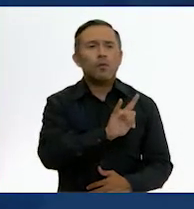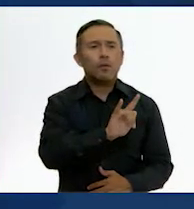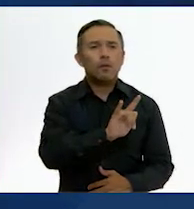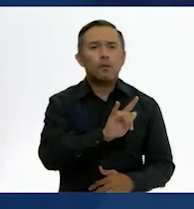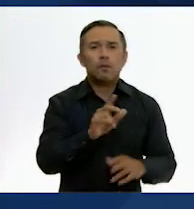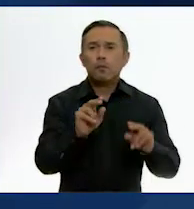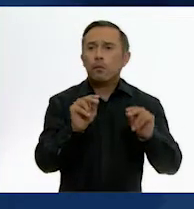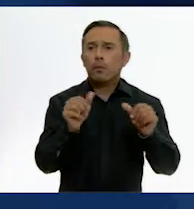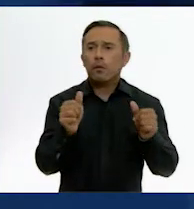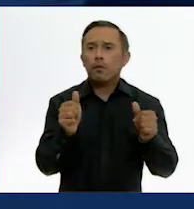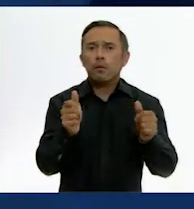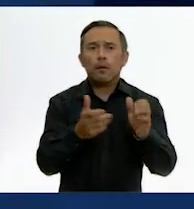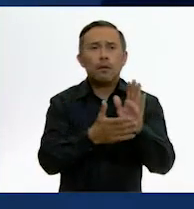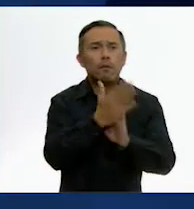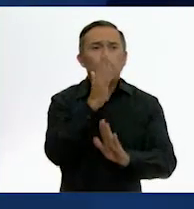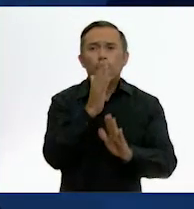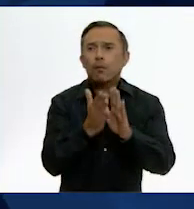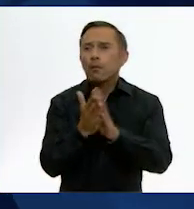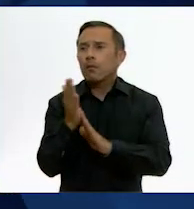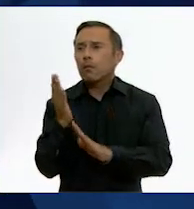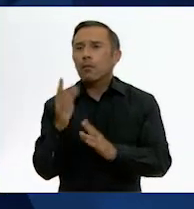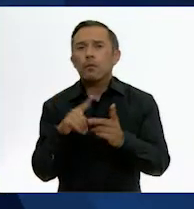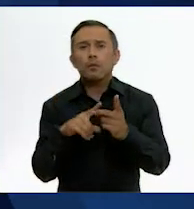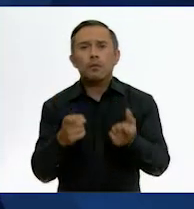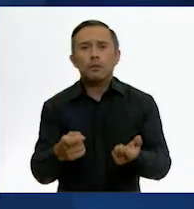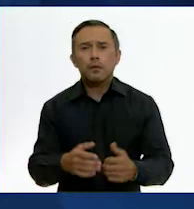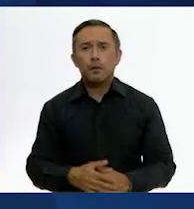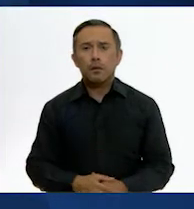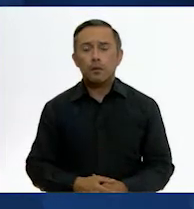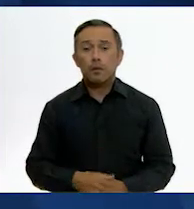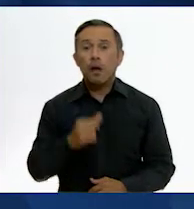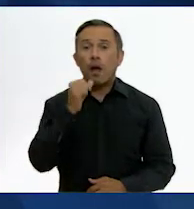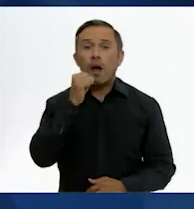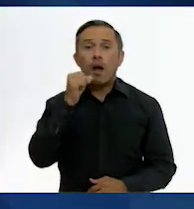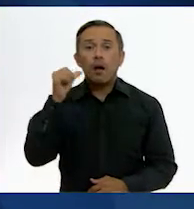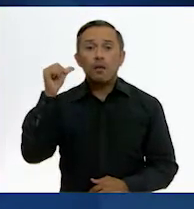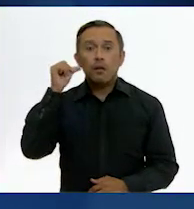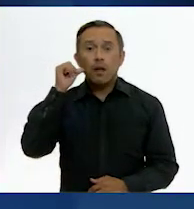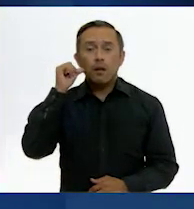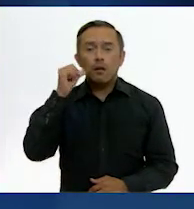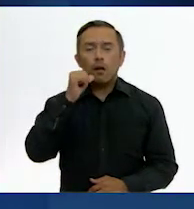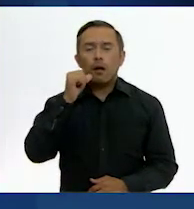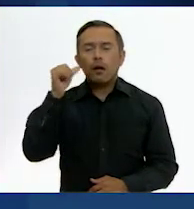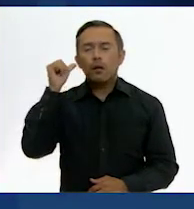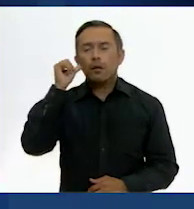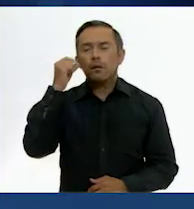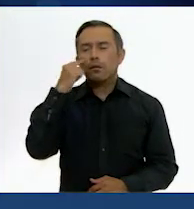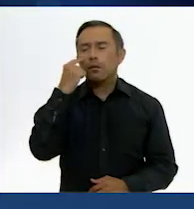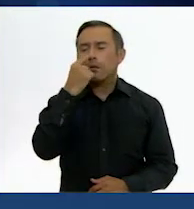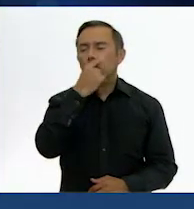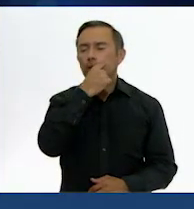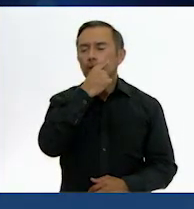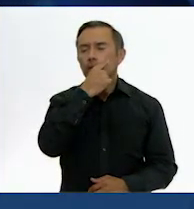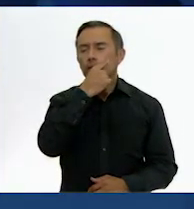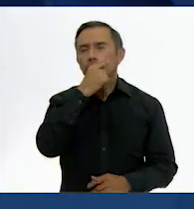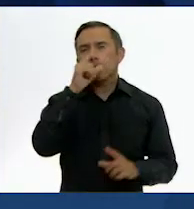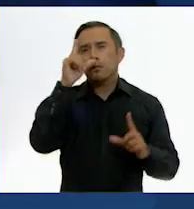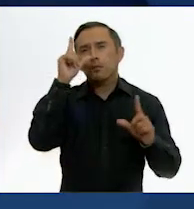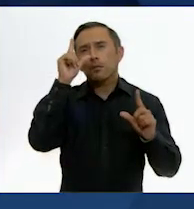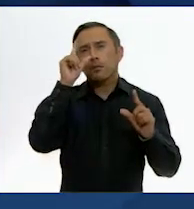fuerte ayer ayer dije a mis ojos cuando volveremos a